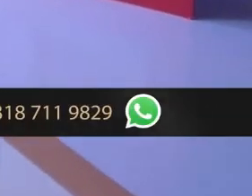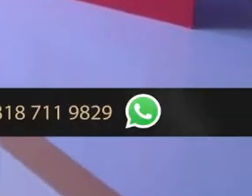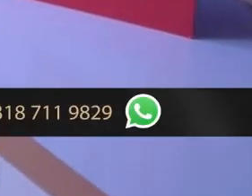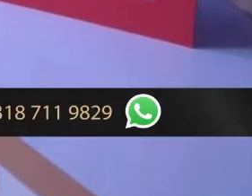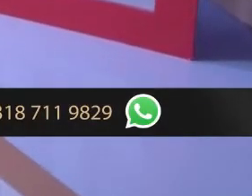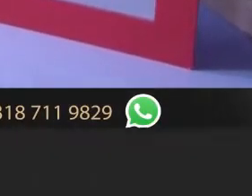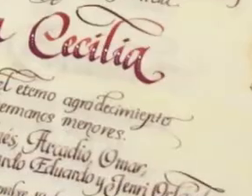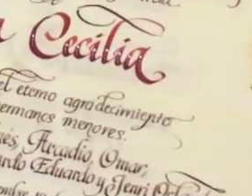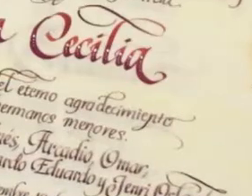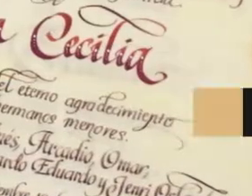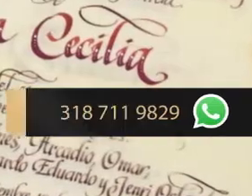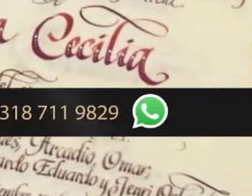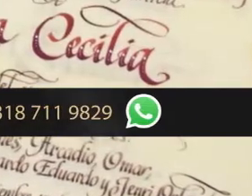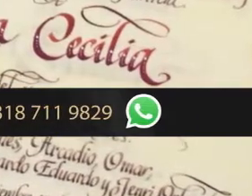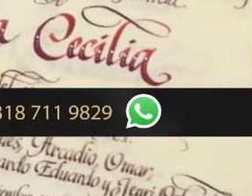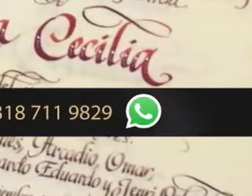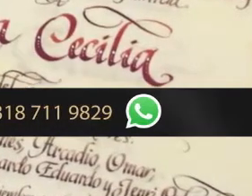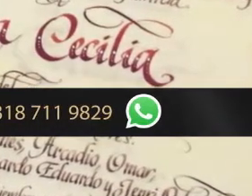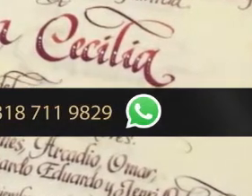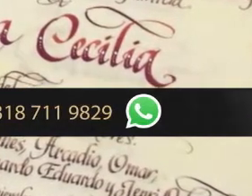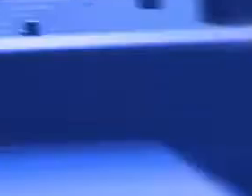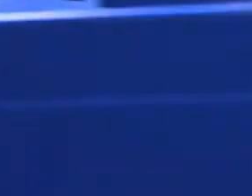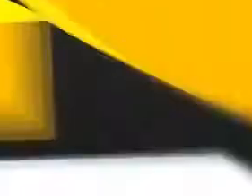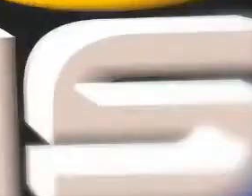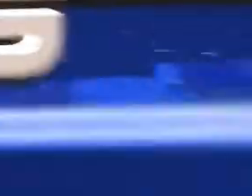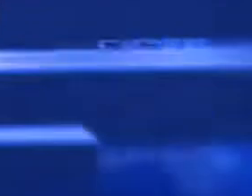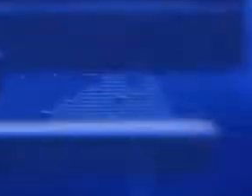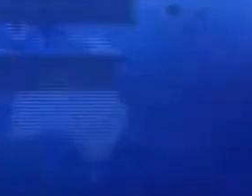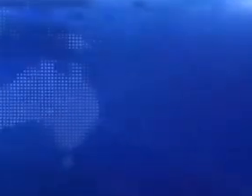318-711-9829 y cotice ahora.